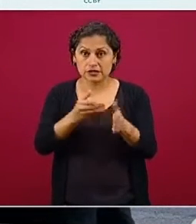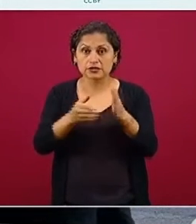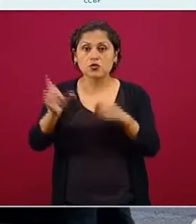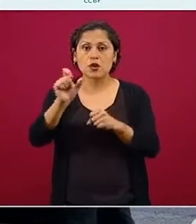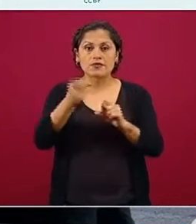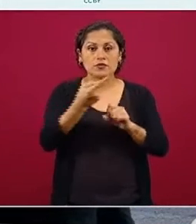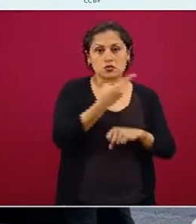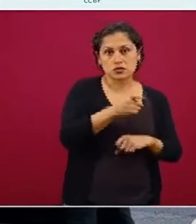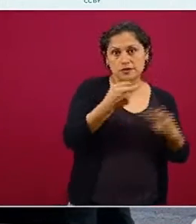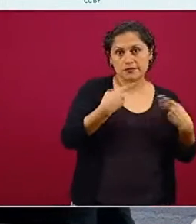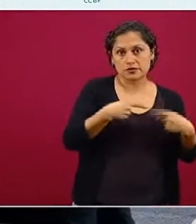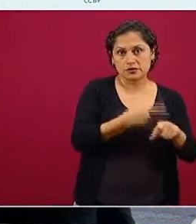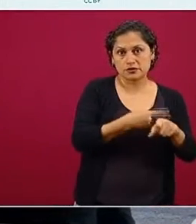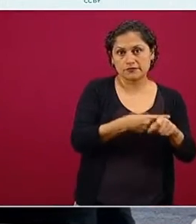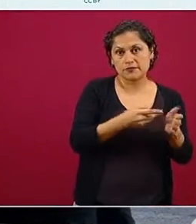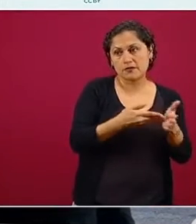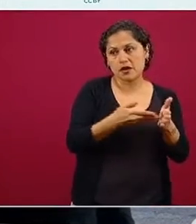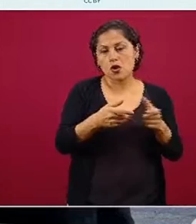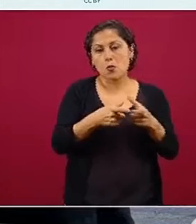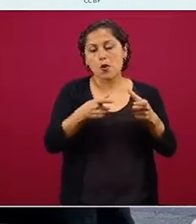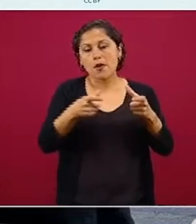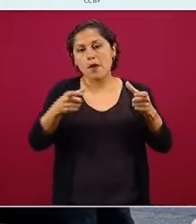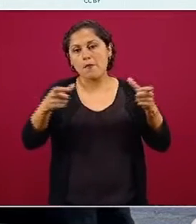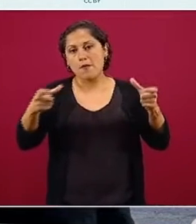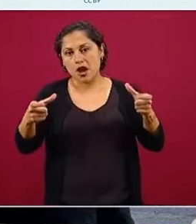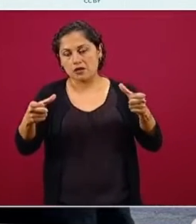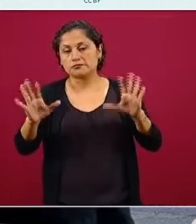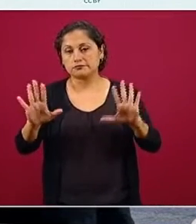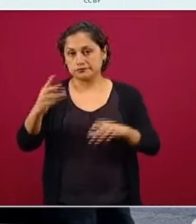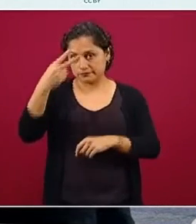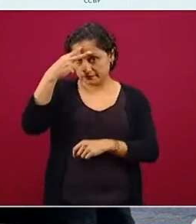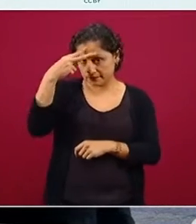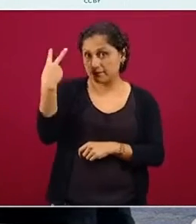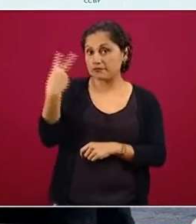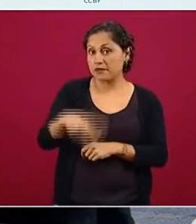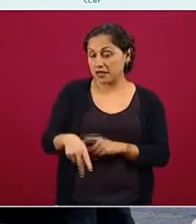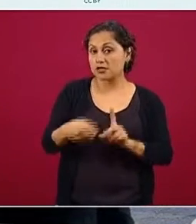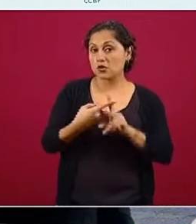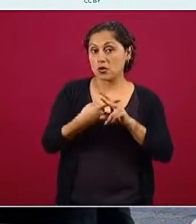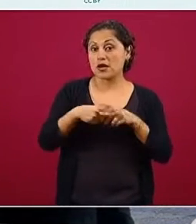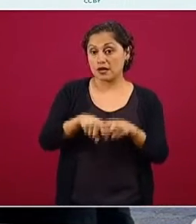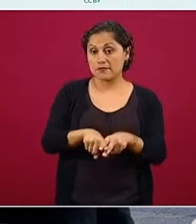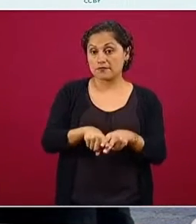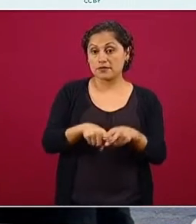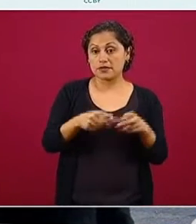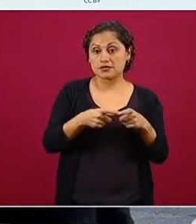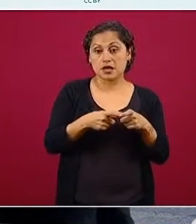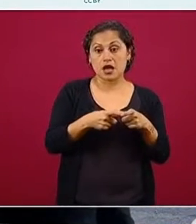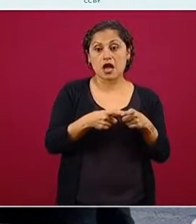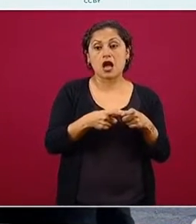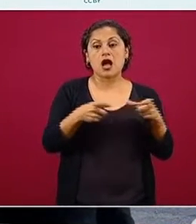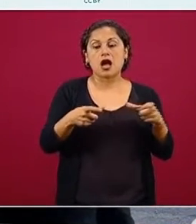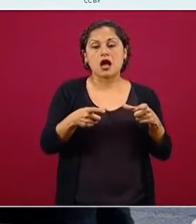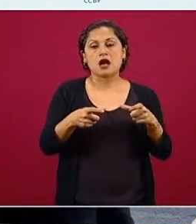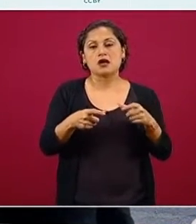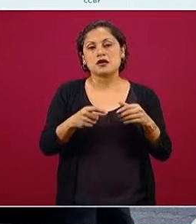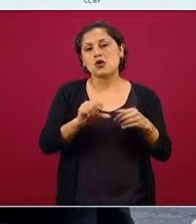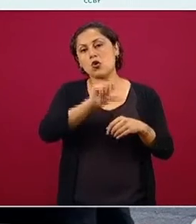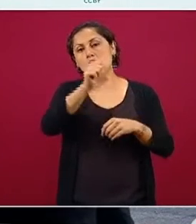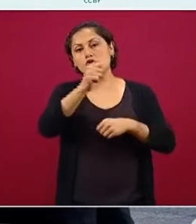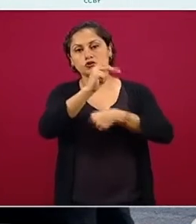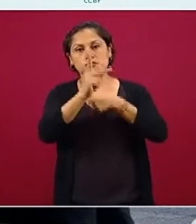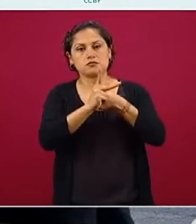100. En México empezamos también con una velocidad grande, no tan grande como apenas se logra